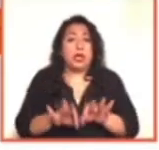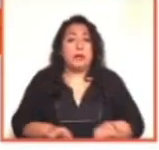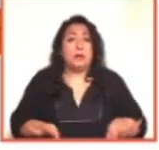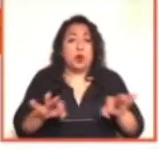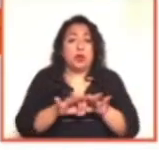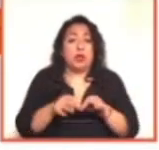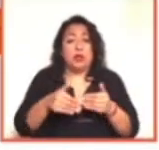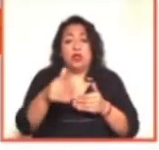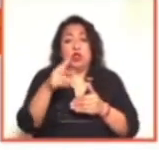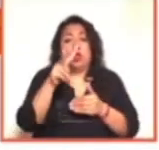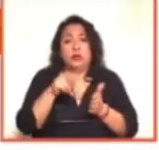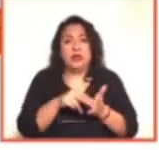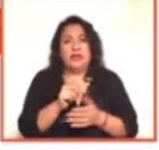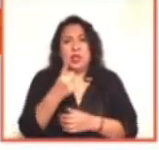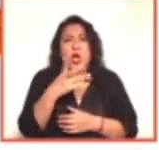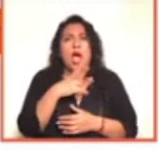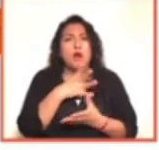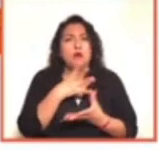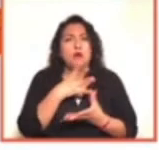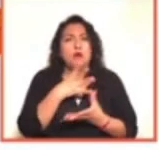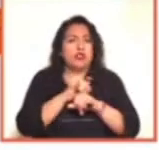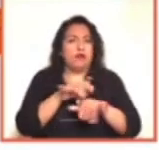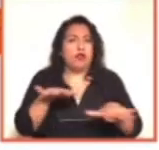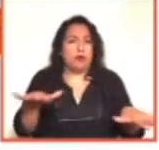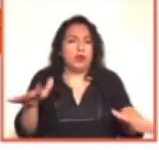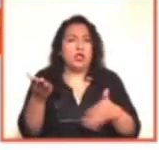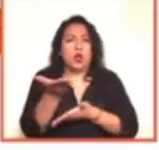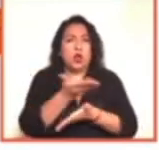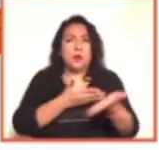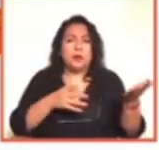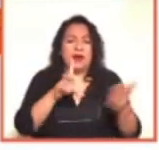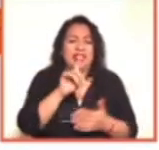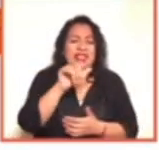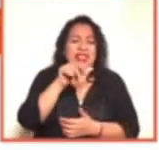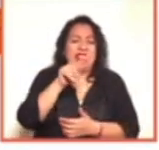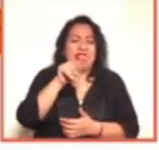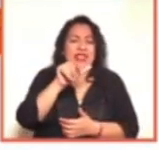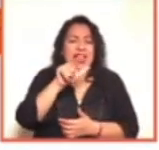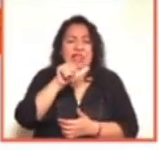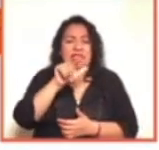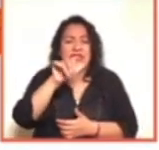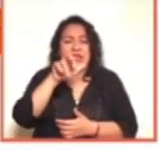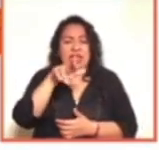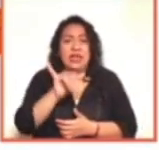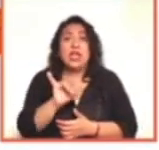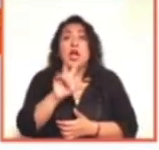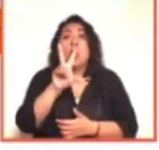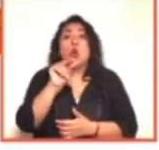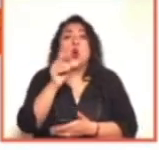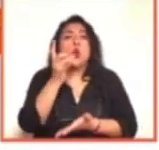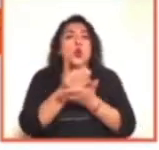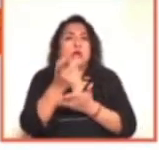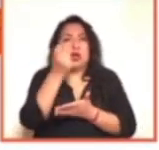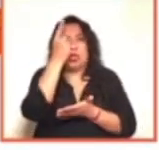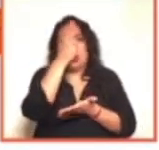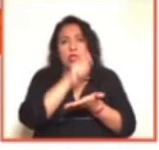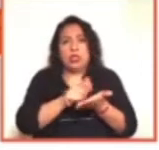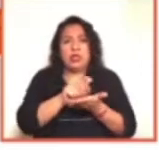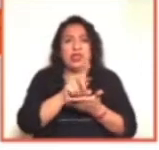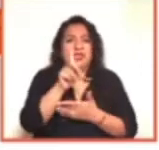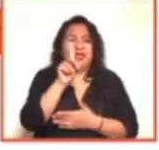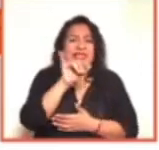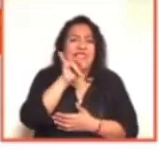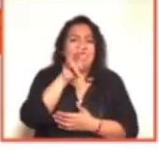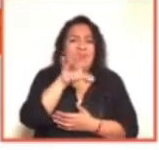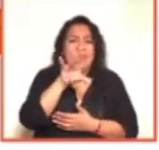tendremos mucho que compartirles, Dante Alighieri, no solamente por su Divina Comedia, también por otras